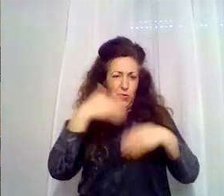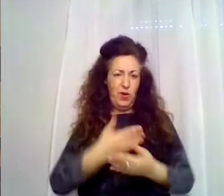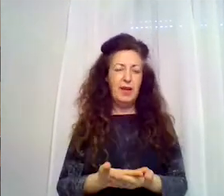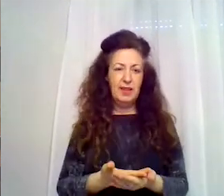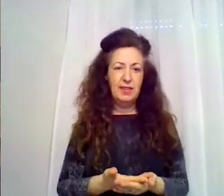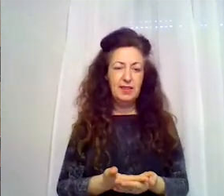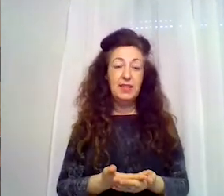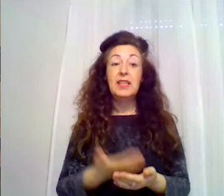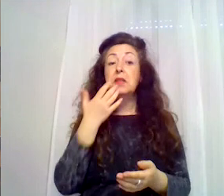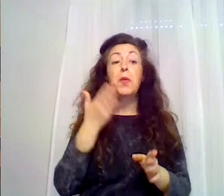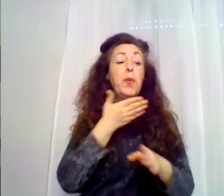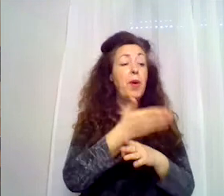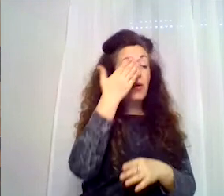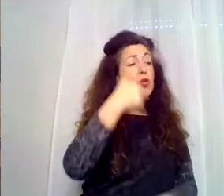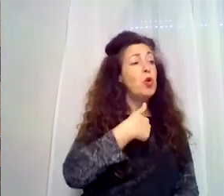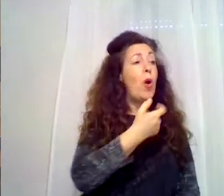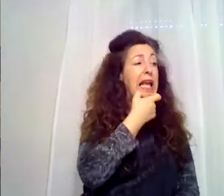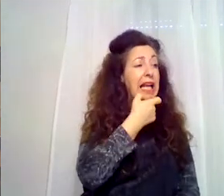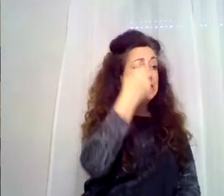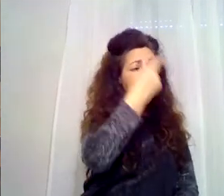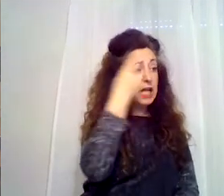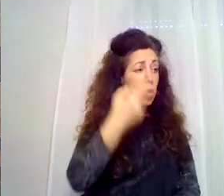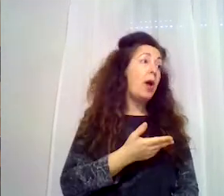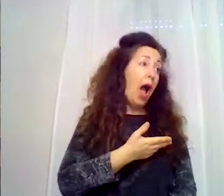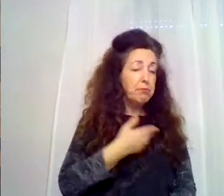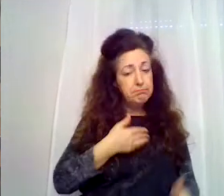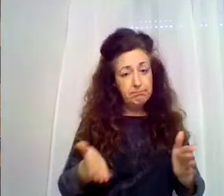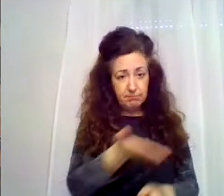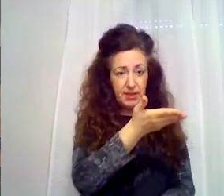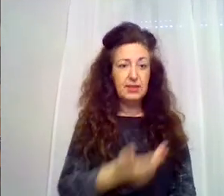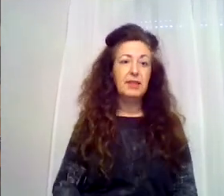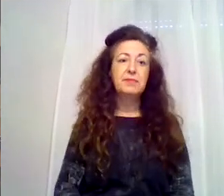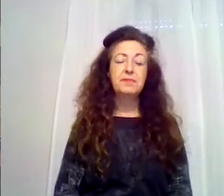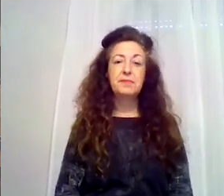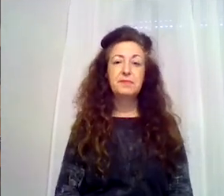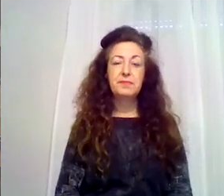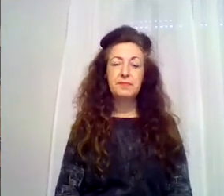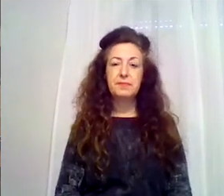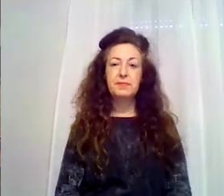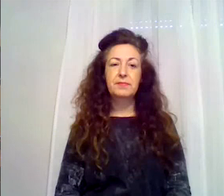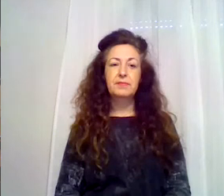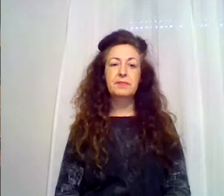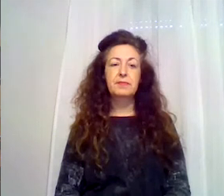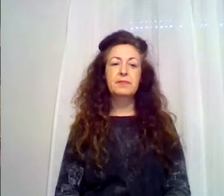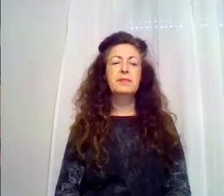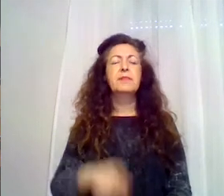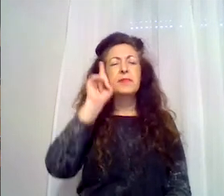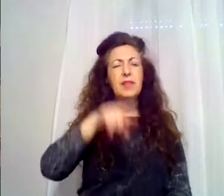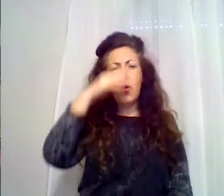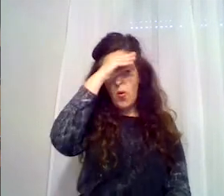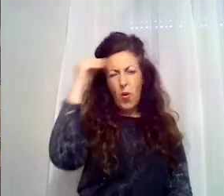¿no? Pero no deja de ser el siglo XVI pues una época de apertura, ¿no? de apertura de nuevos horizontes, de nuevas